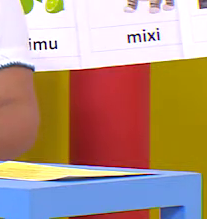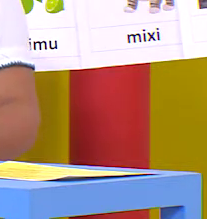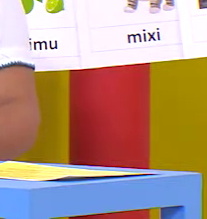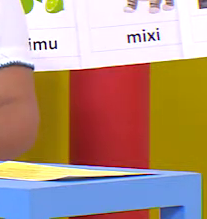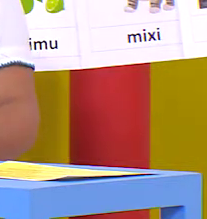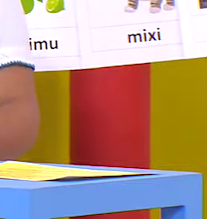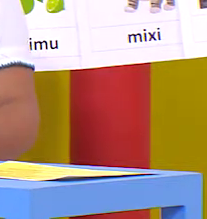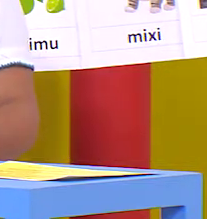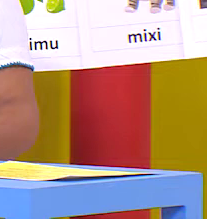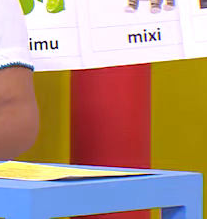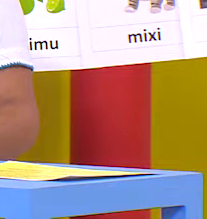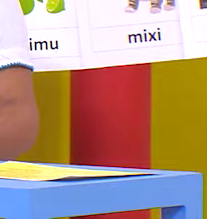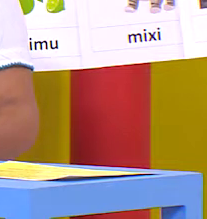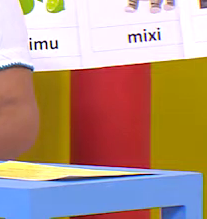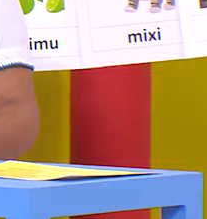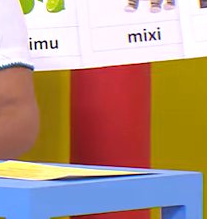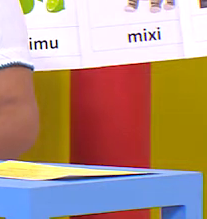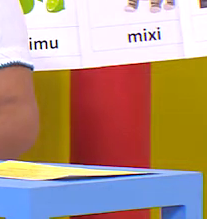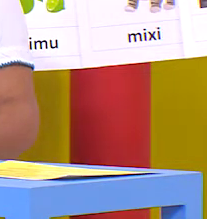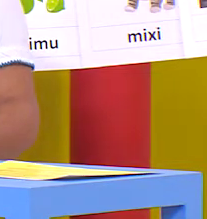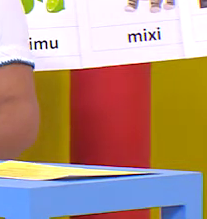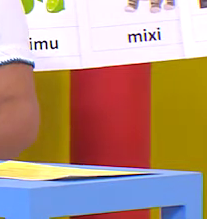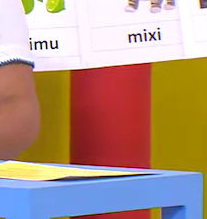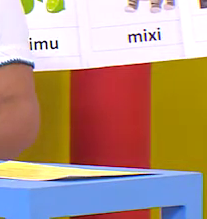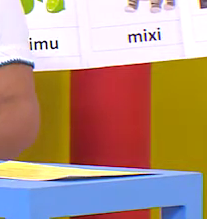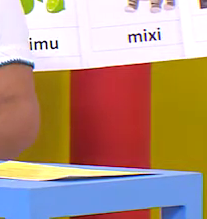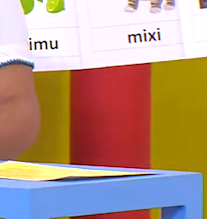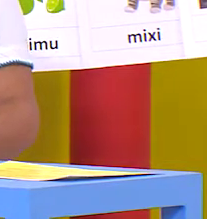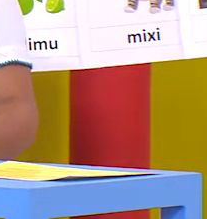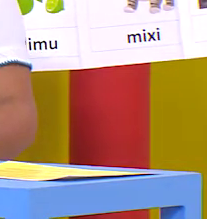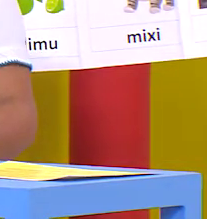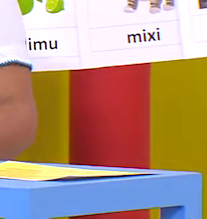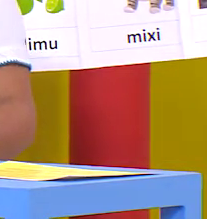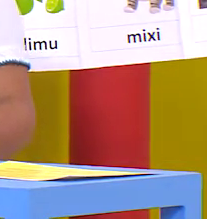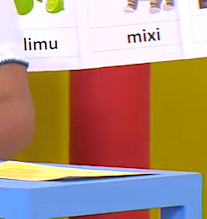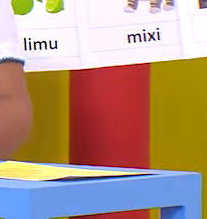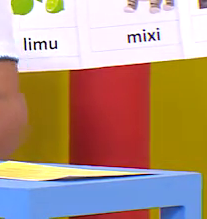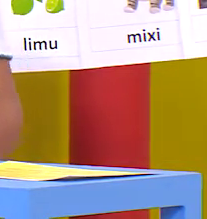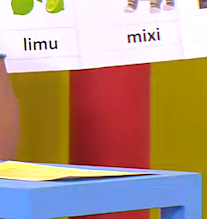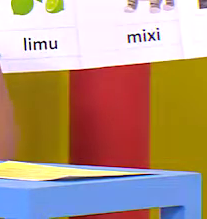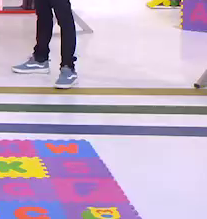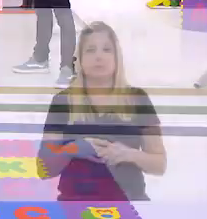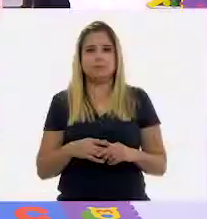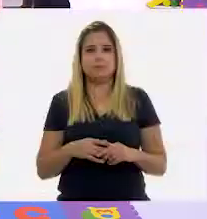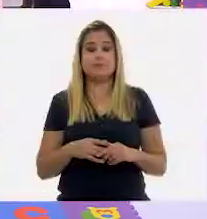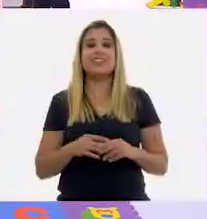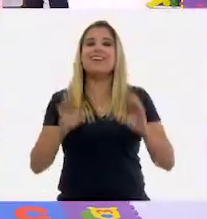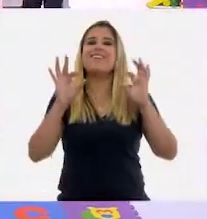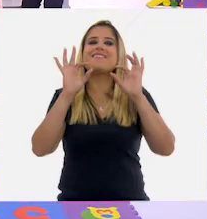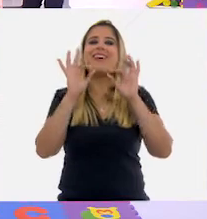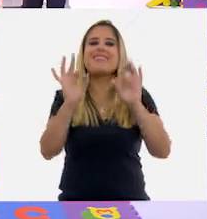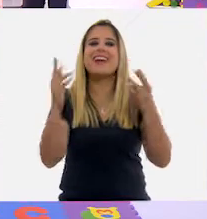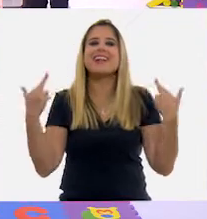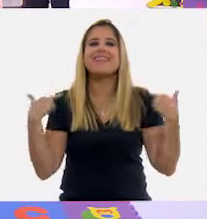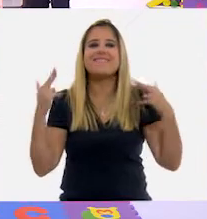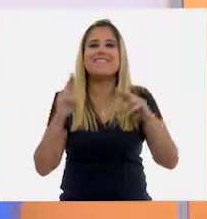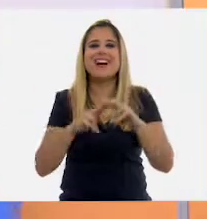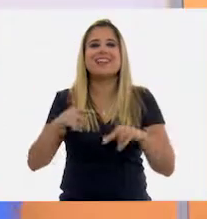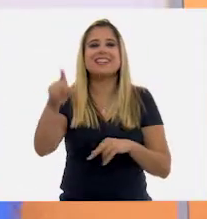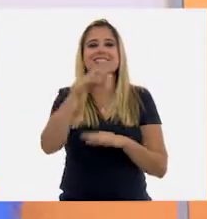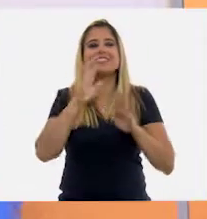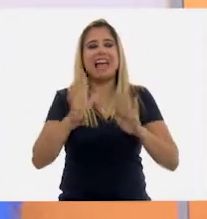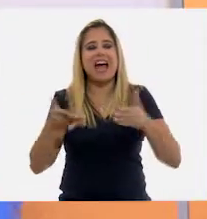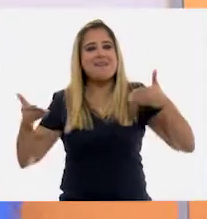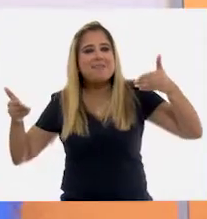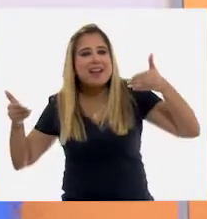medi kan khabara nya di shi hu va tsunhu. Perfecto, maestra. Bueno, pues ya nos